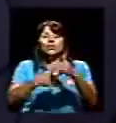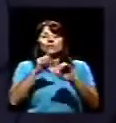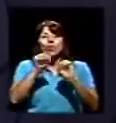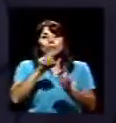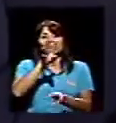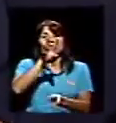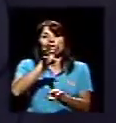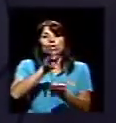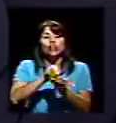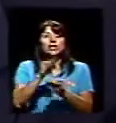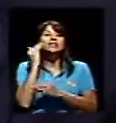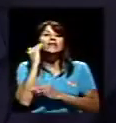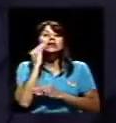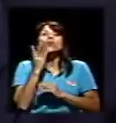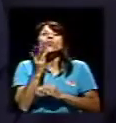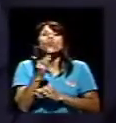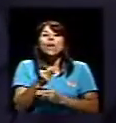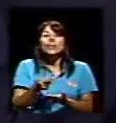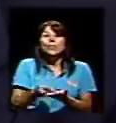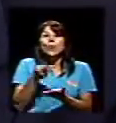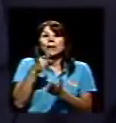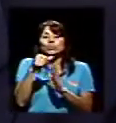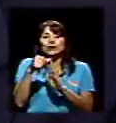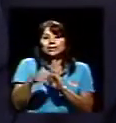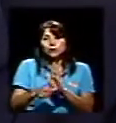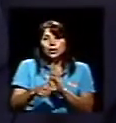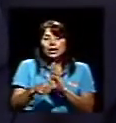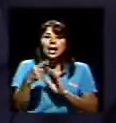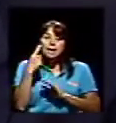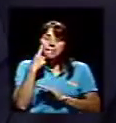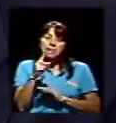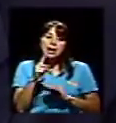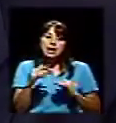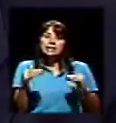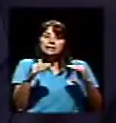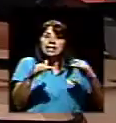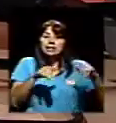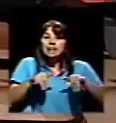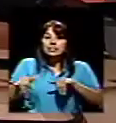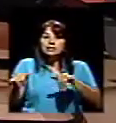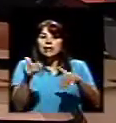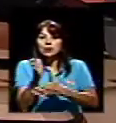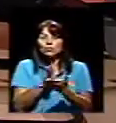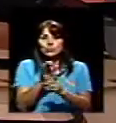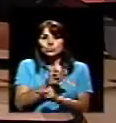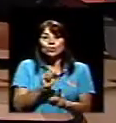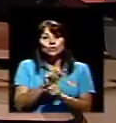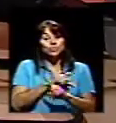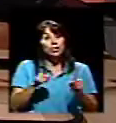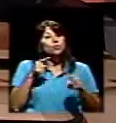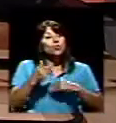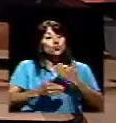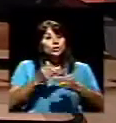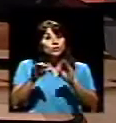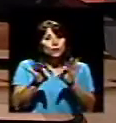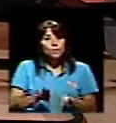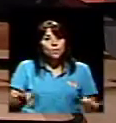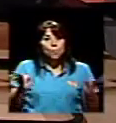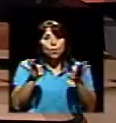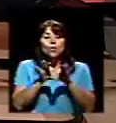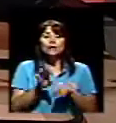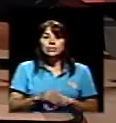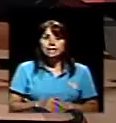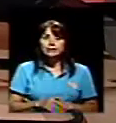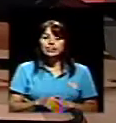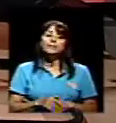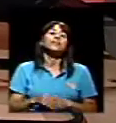y obviamente estandarizar algunas informaciones. Pero es un proceso muy importante. A la institución, una de las cuestiones básicas después